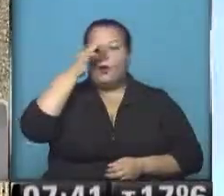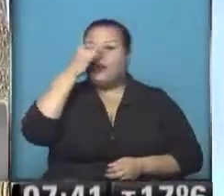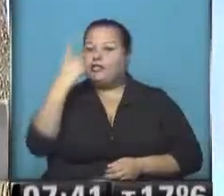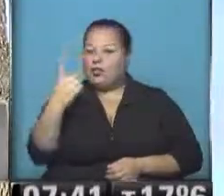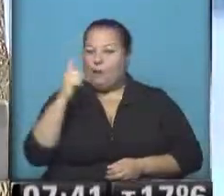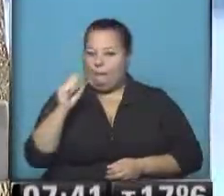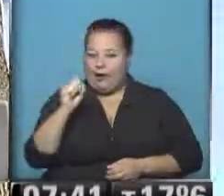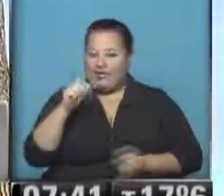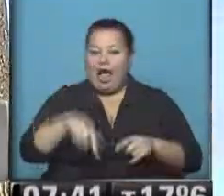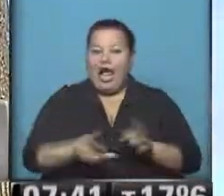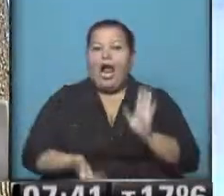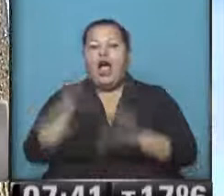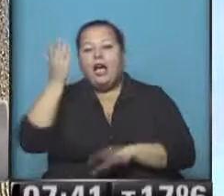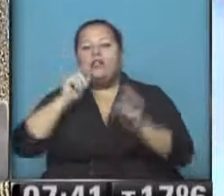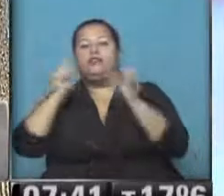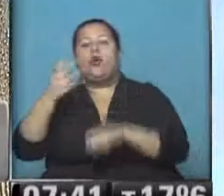3.821 pesos pasa a